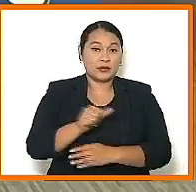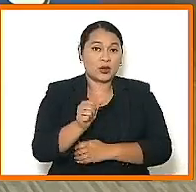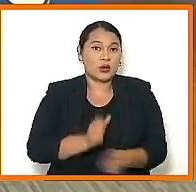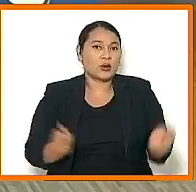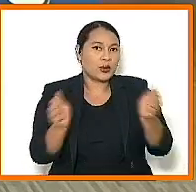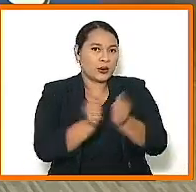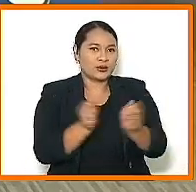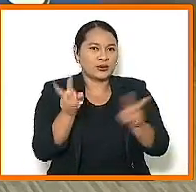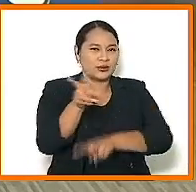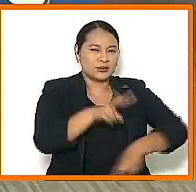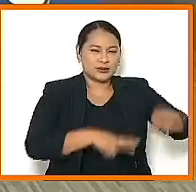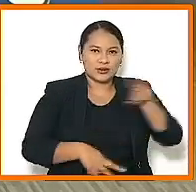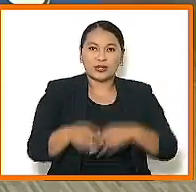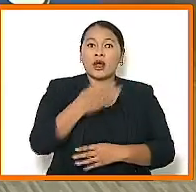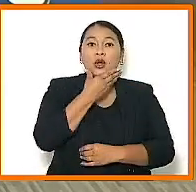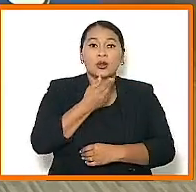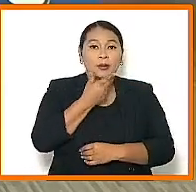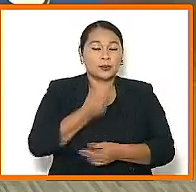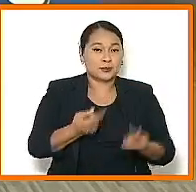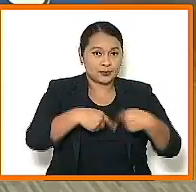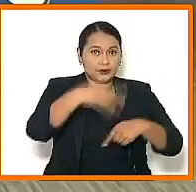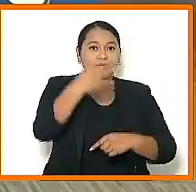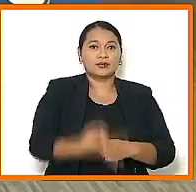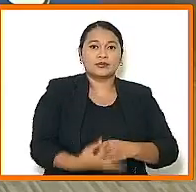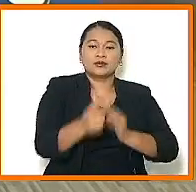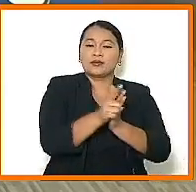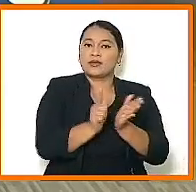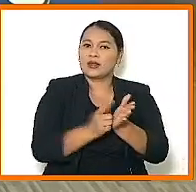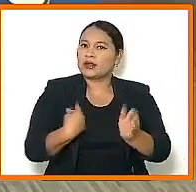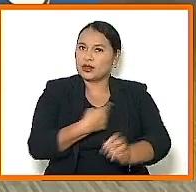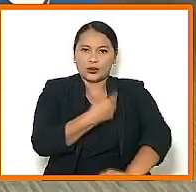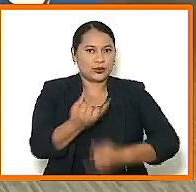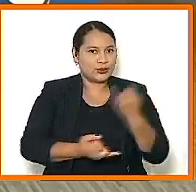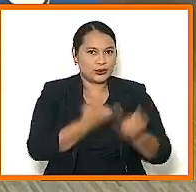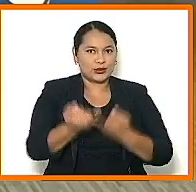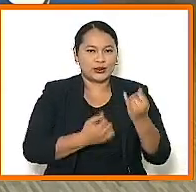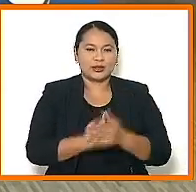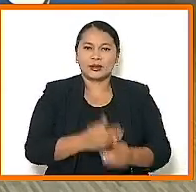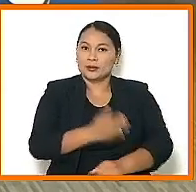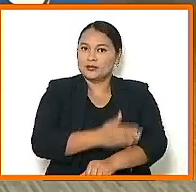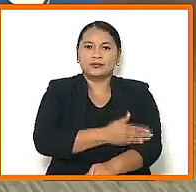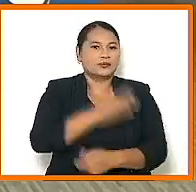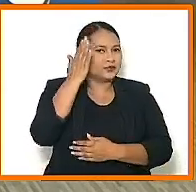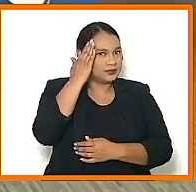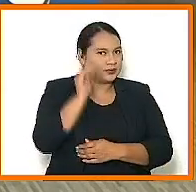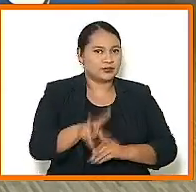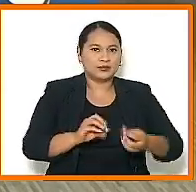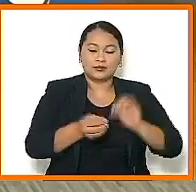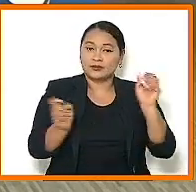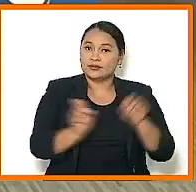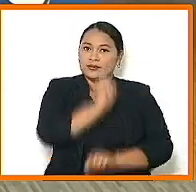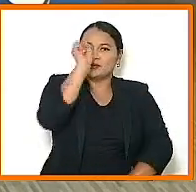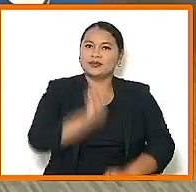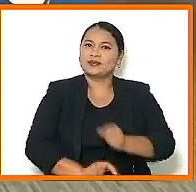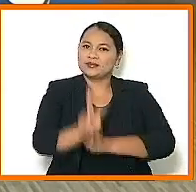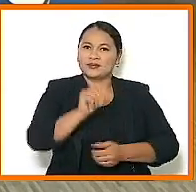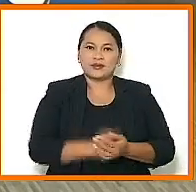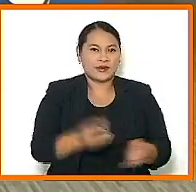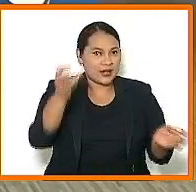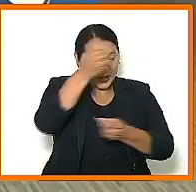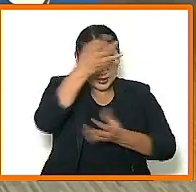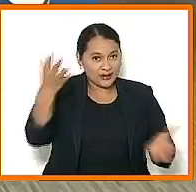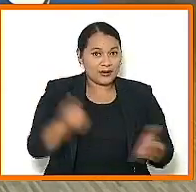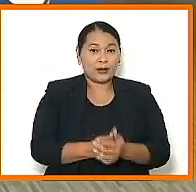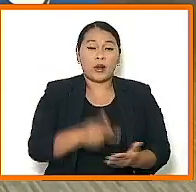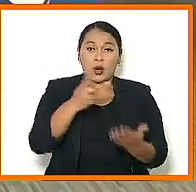nuestro auditor y notario, quienes están para dar fe y legalidad a cada uno de nuestros juegos. Y antes de conocer los dos números ganadores para premiados, te cuento que el programa